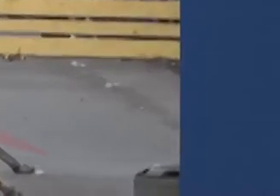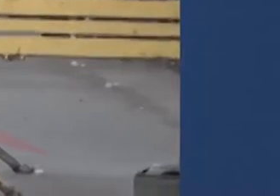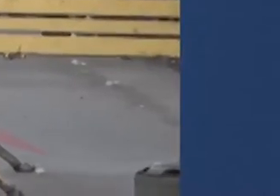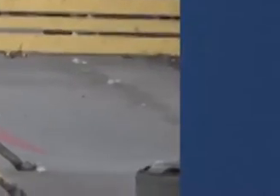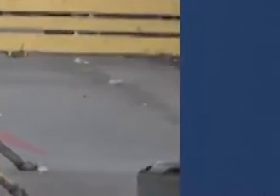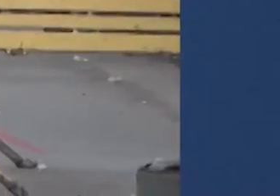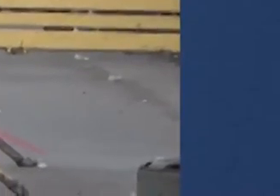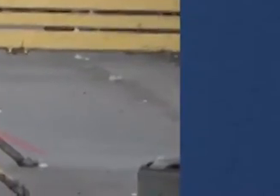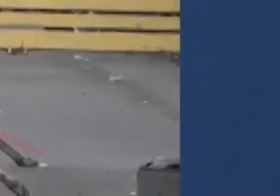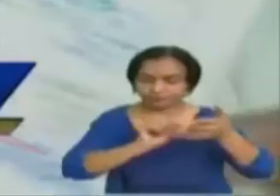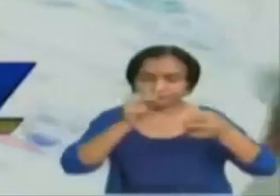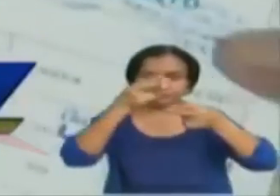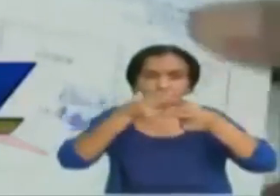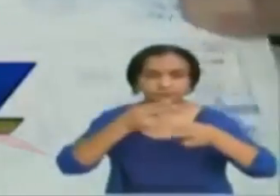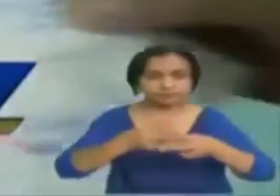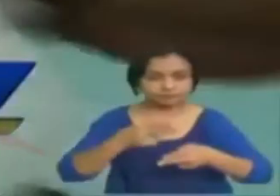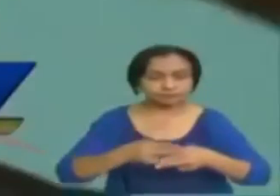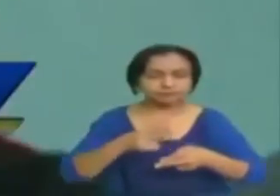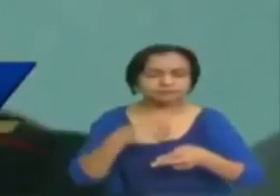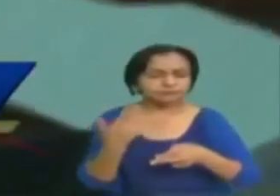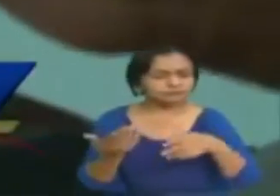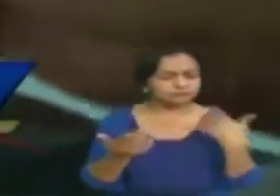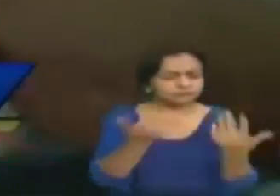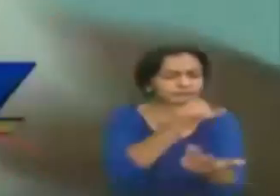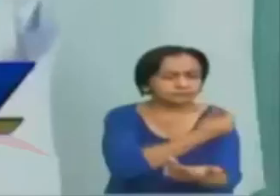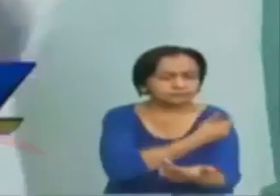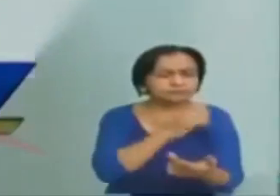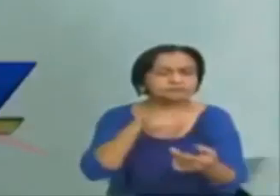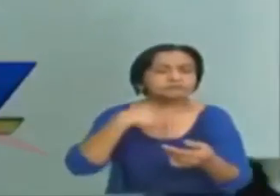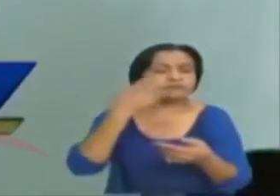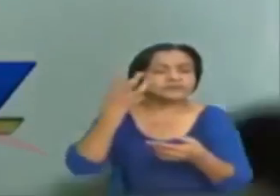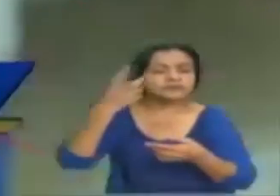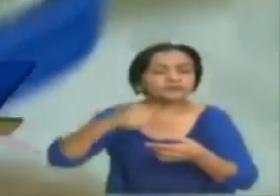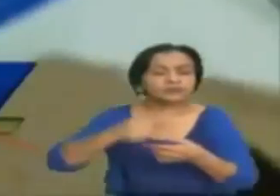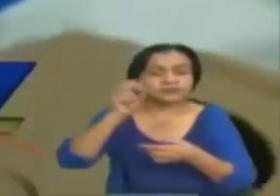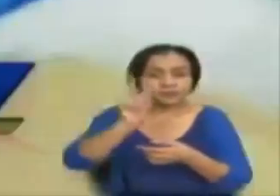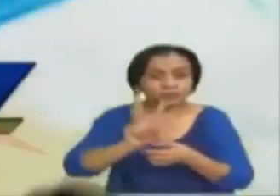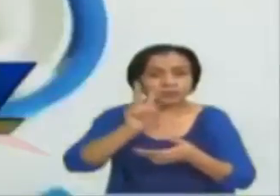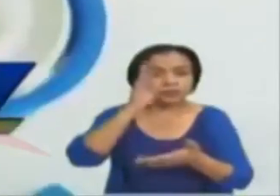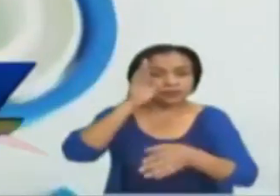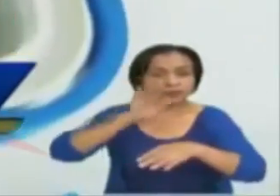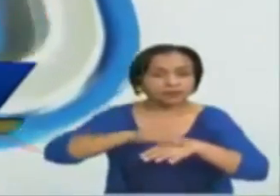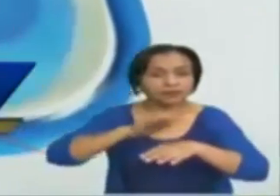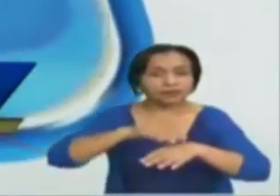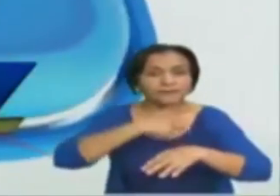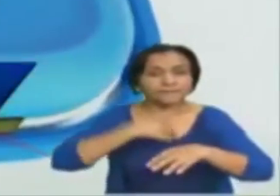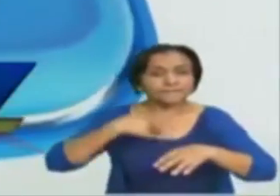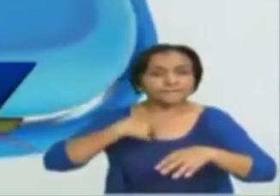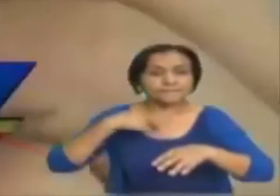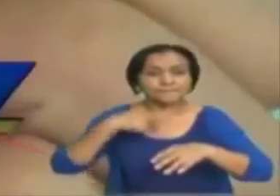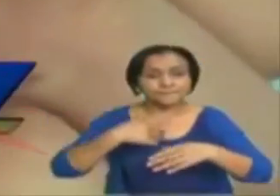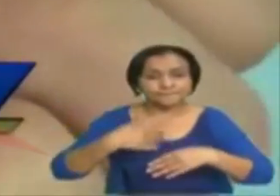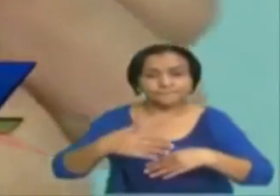Así lo confirmó la vocera del gobierno, Rosario Murillo, quien también detalló los centros hospitalarios donde se continúa desarrollando la